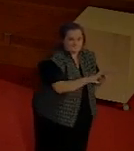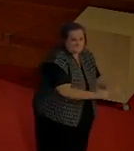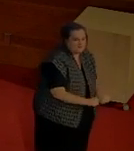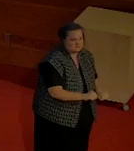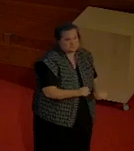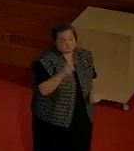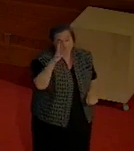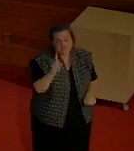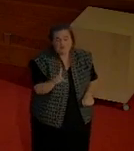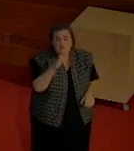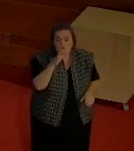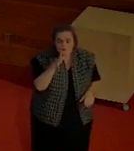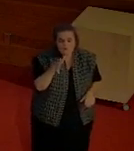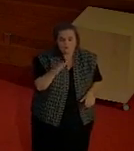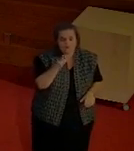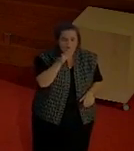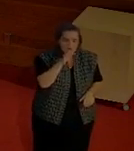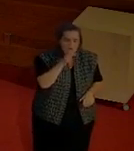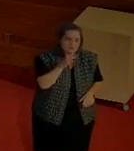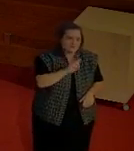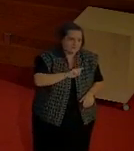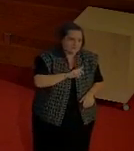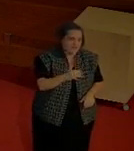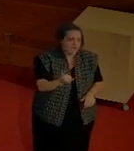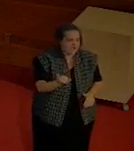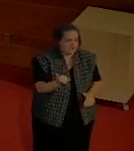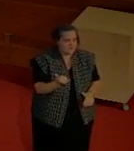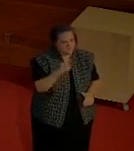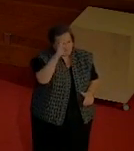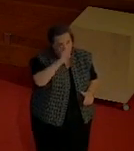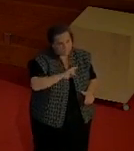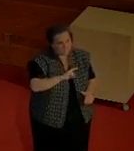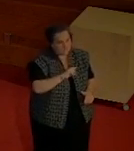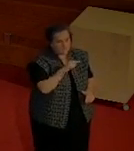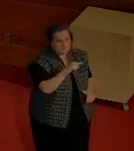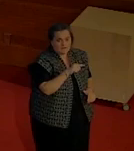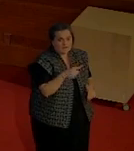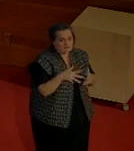porque todavía es consciente de que militarmente está por debajo de de Estados Unidos